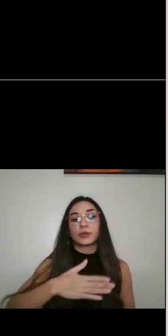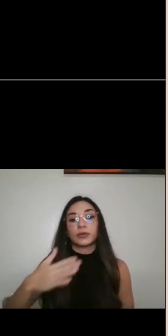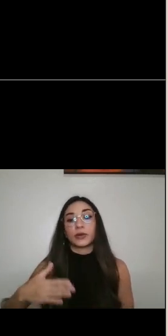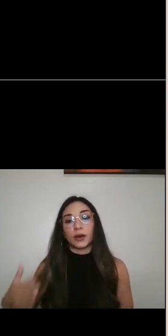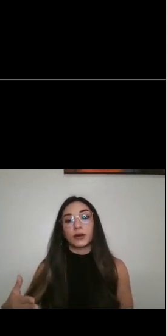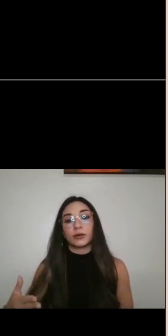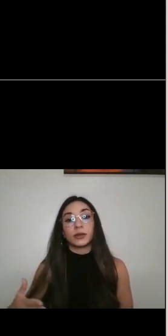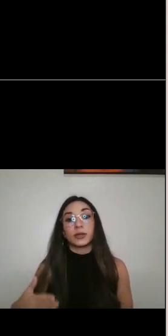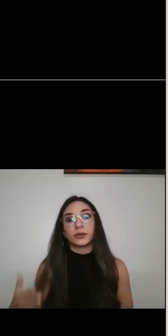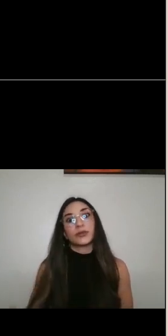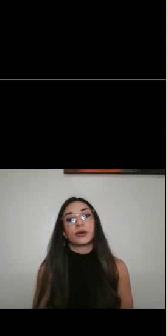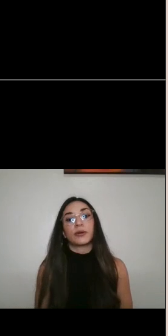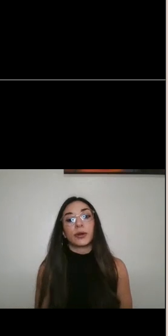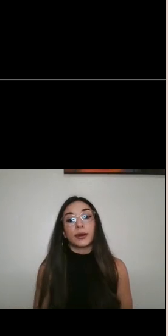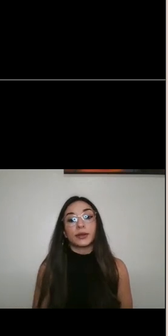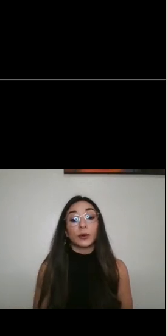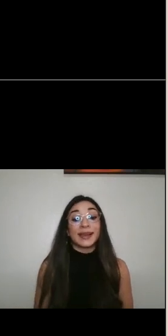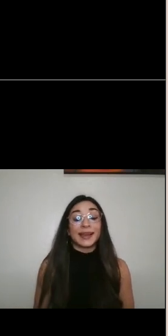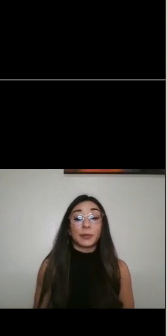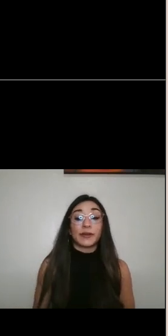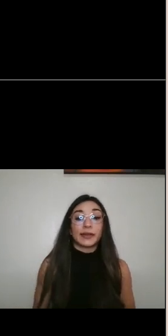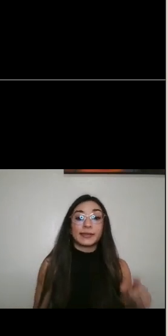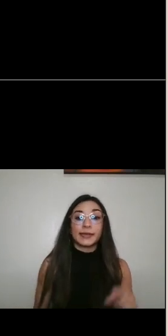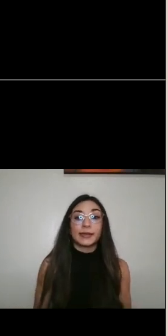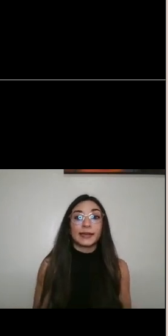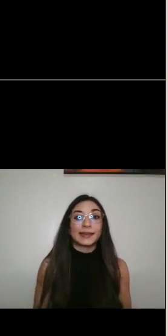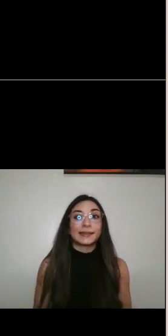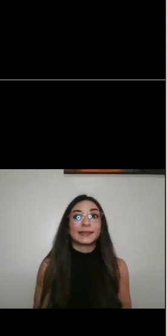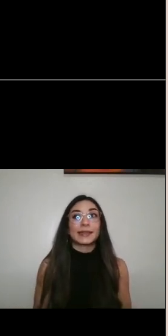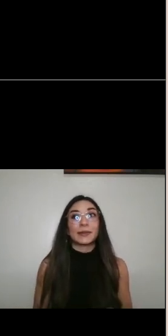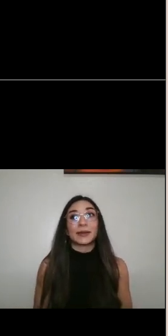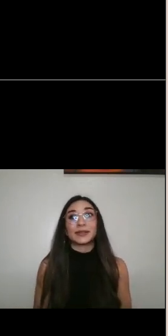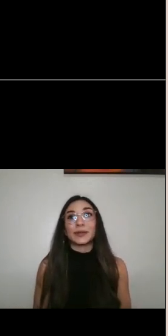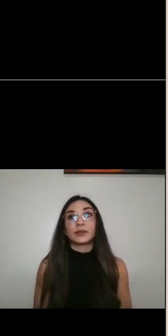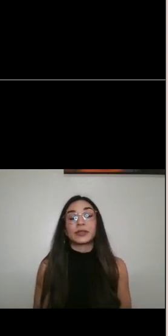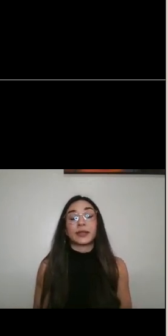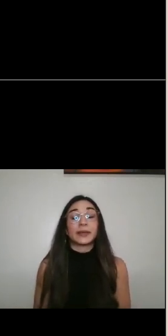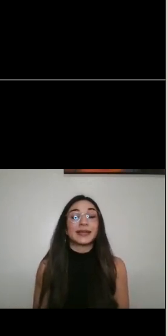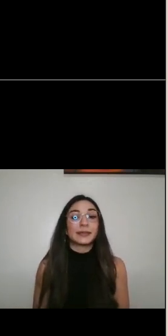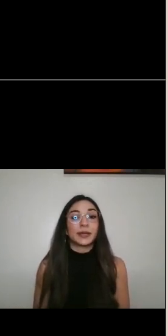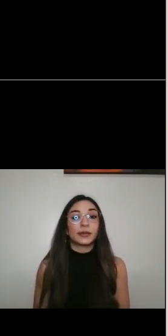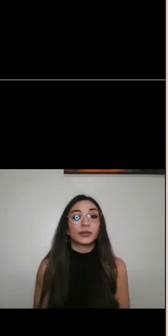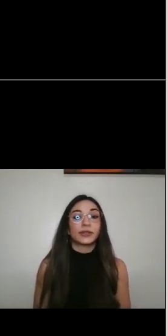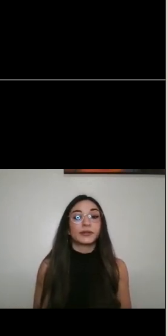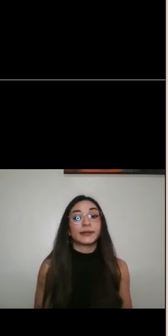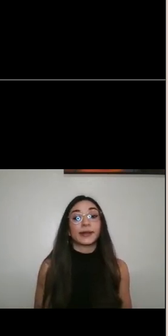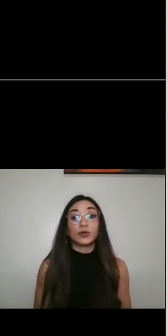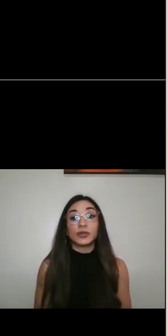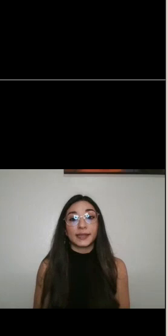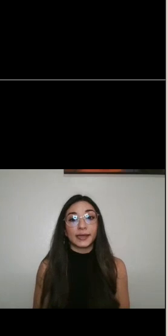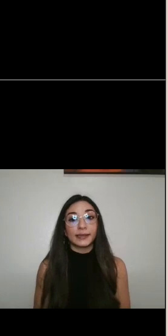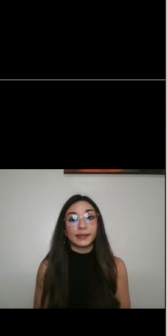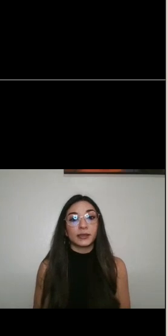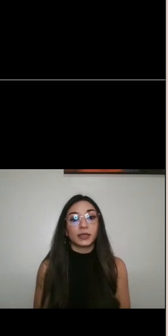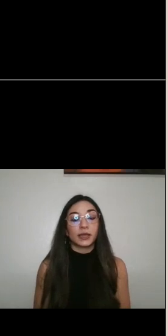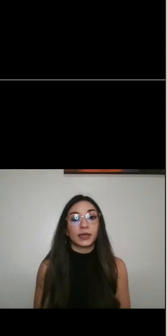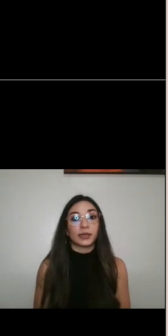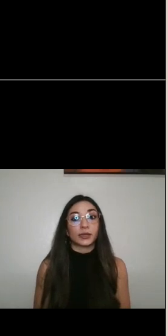pues continuarlo evaluando. La prevalencia es de más o menos de 1000 nacimientos, entre 1 y